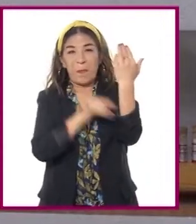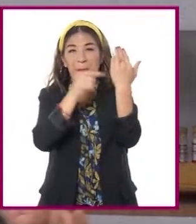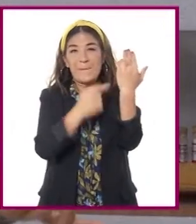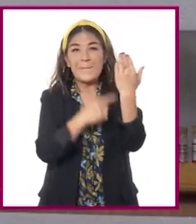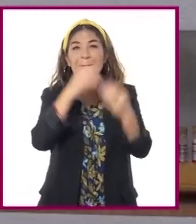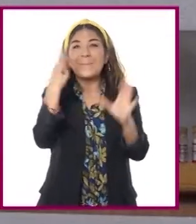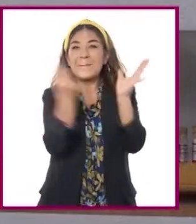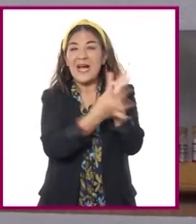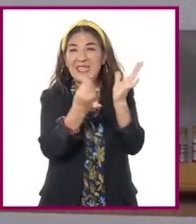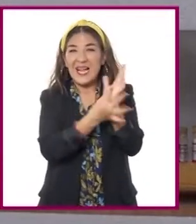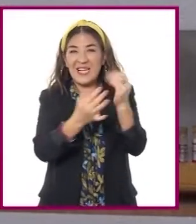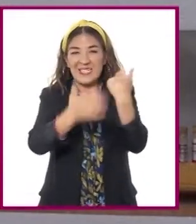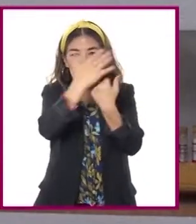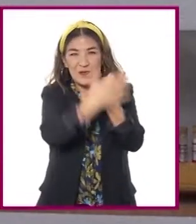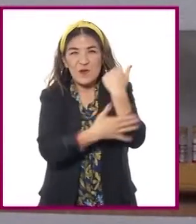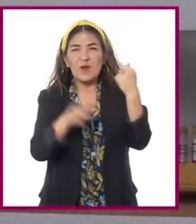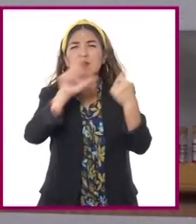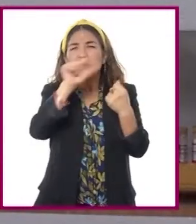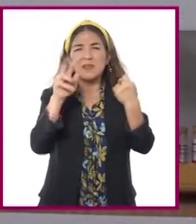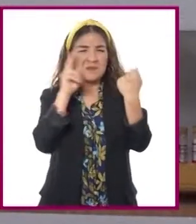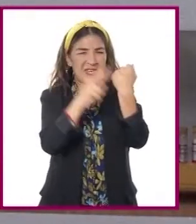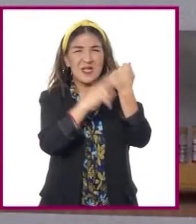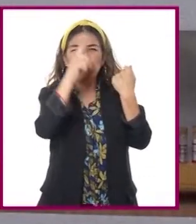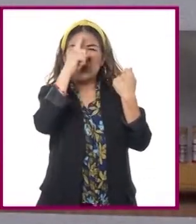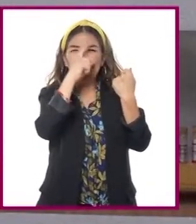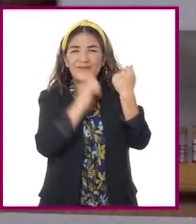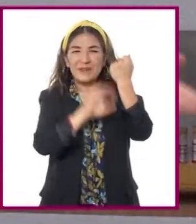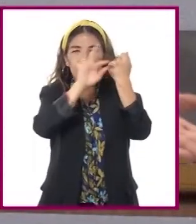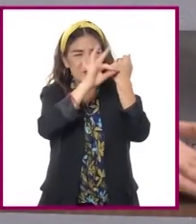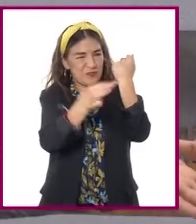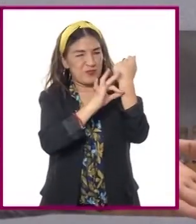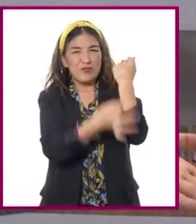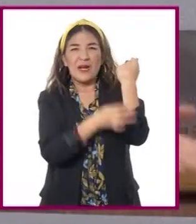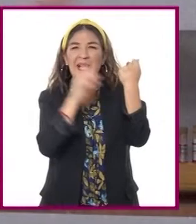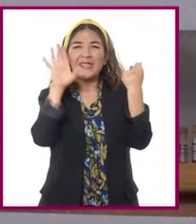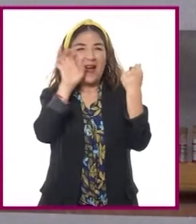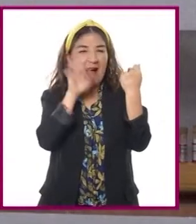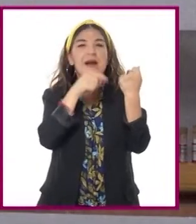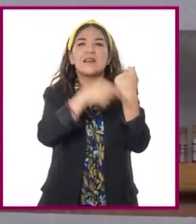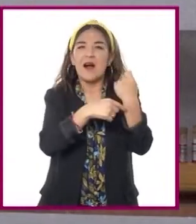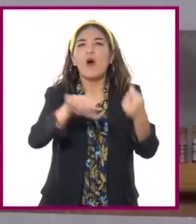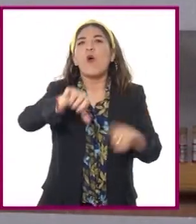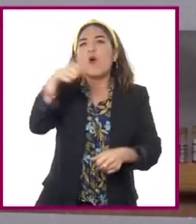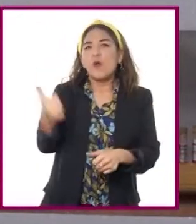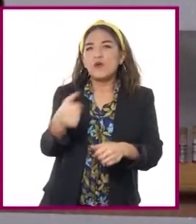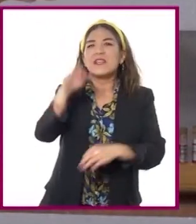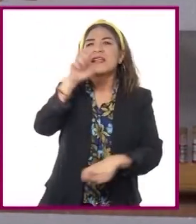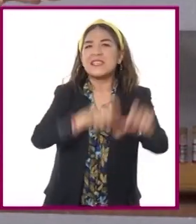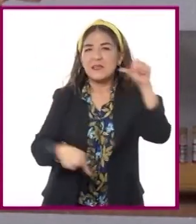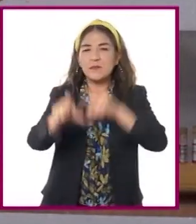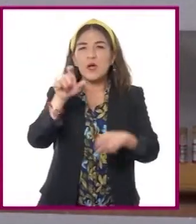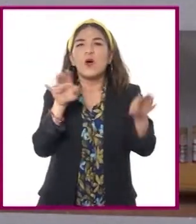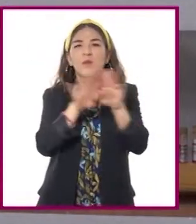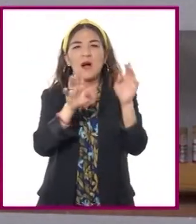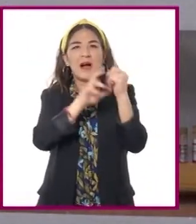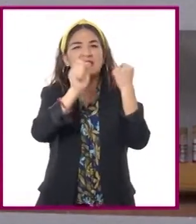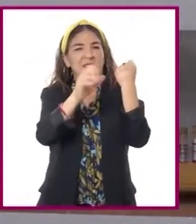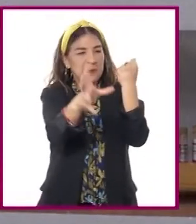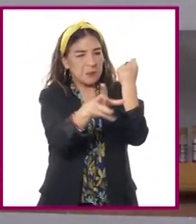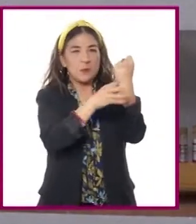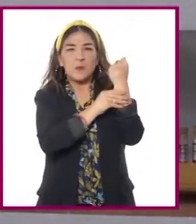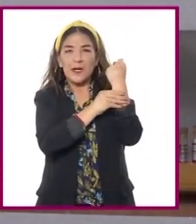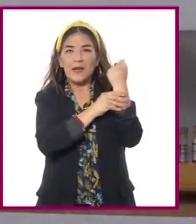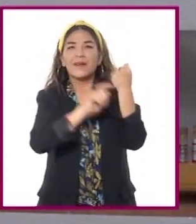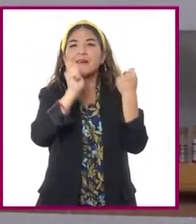que el metal se oxida, es necesario que haya disponible otra especie química que acepte esos electrones,